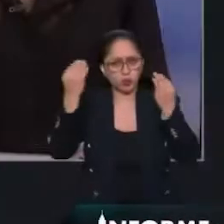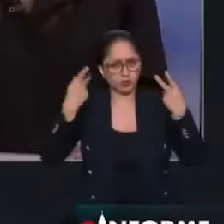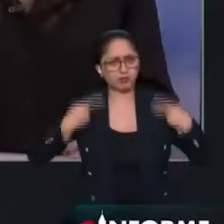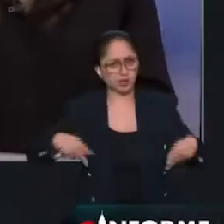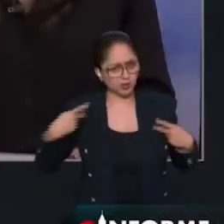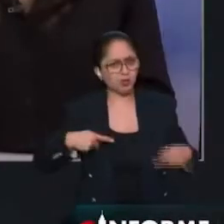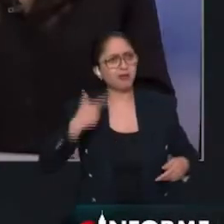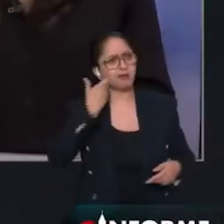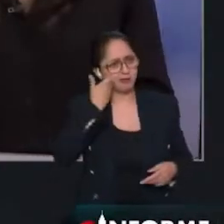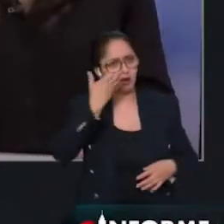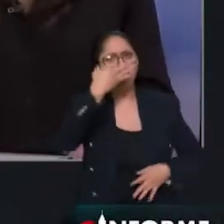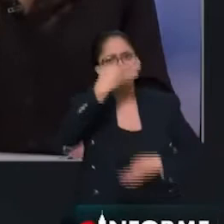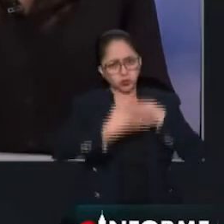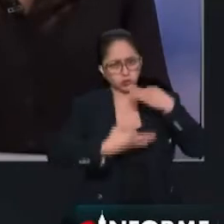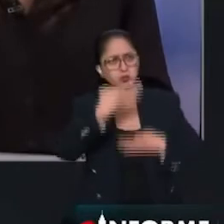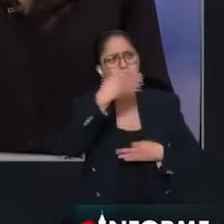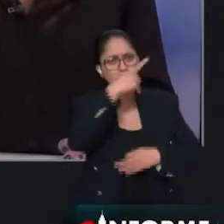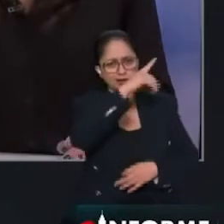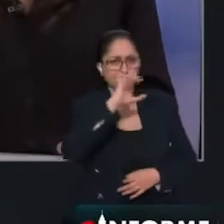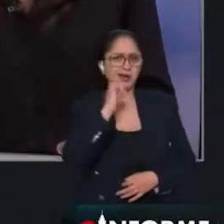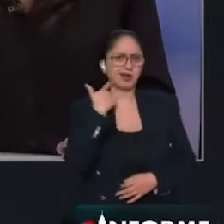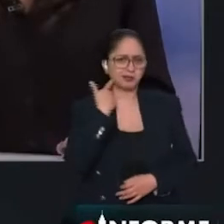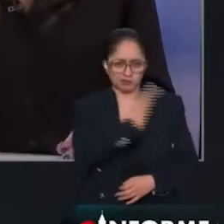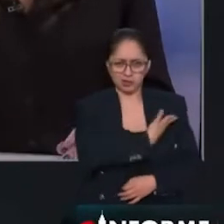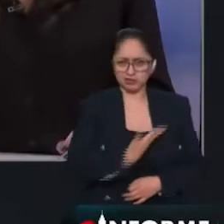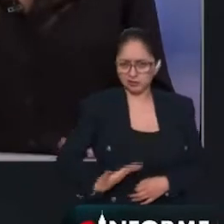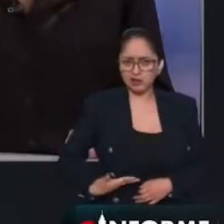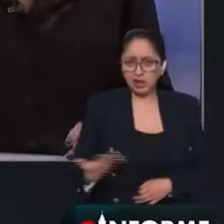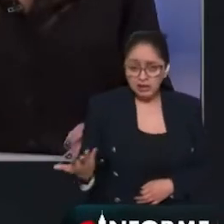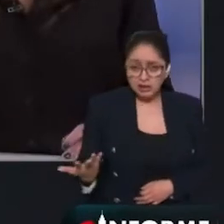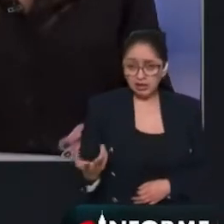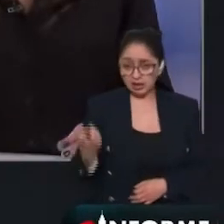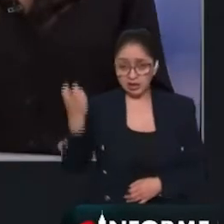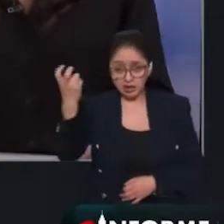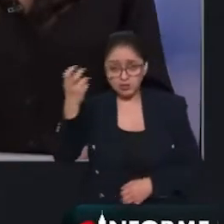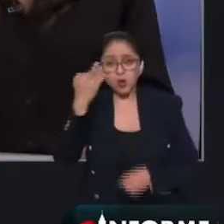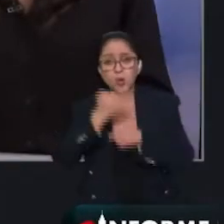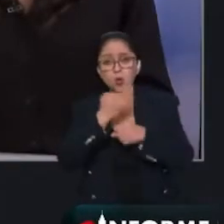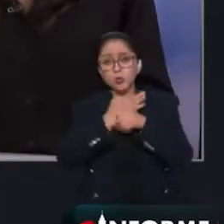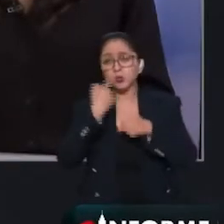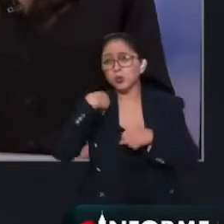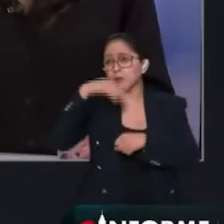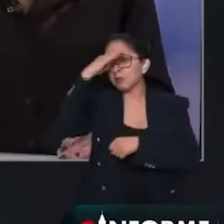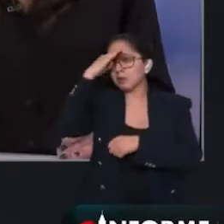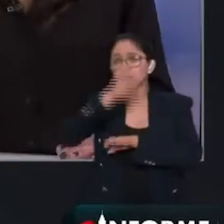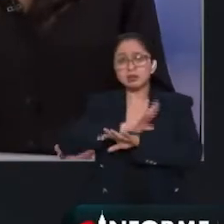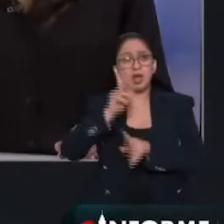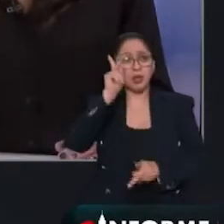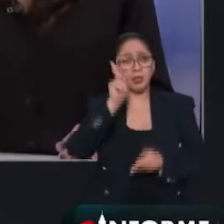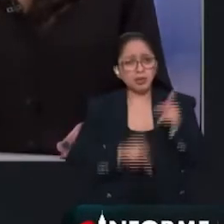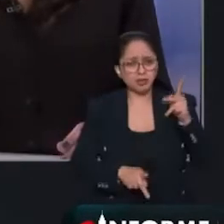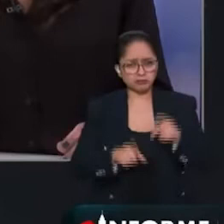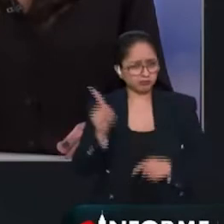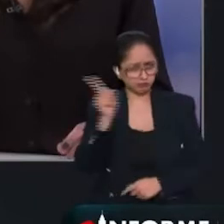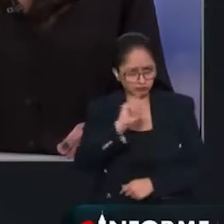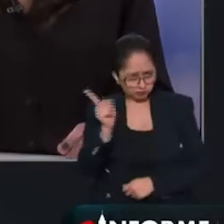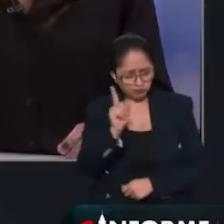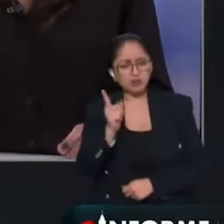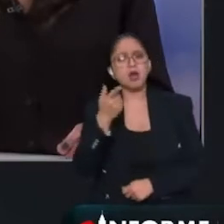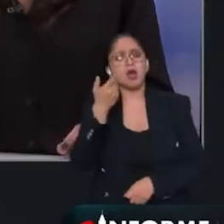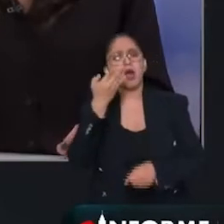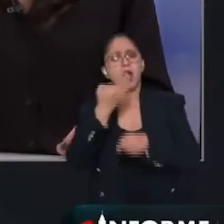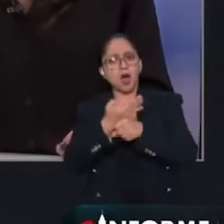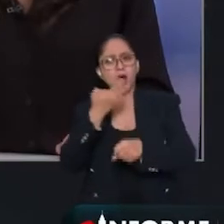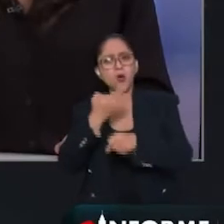población. Y yo sí creo que esta historia no acaba aquí. Es decir, sin lugar a dudas, está claro que,